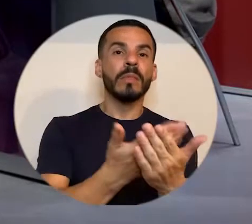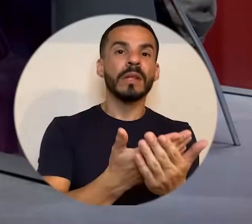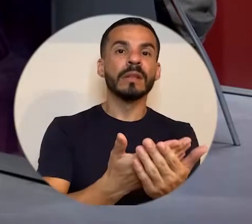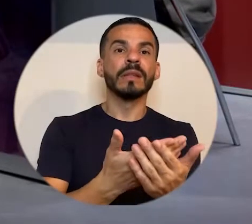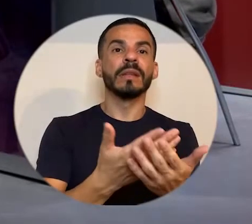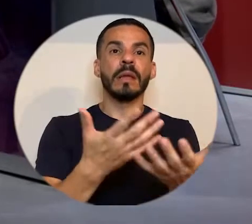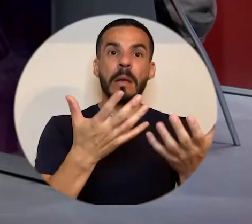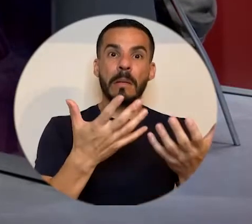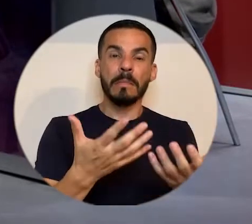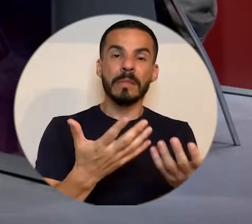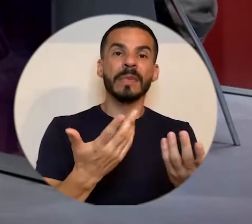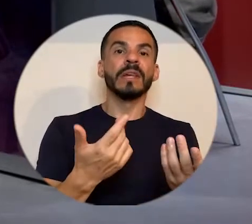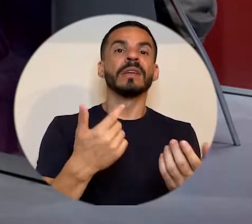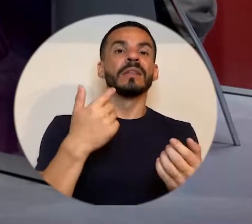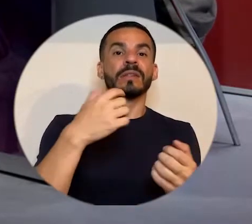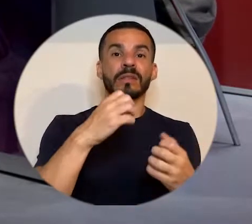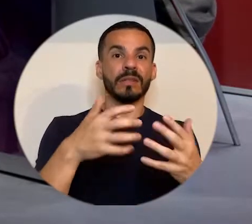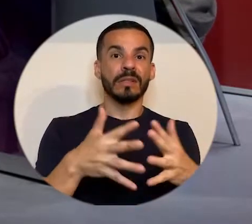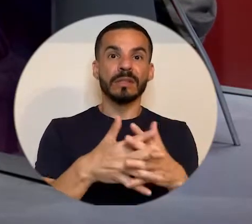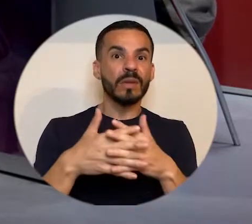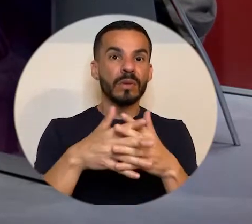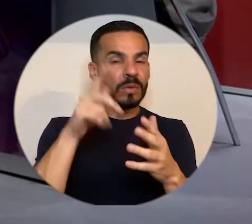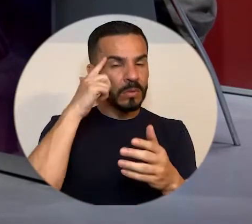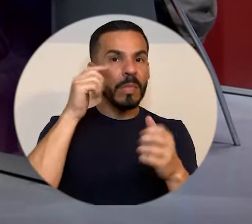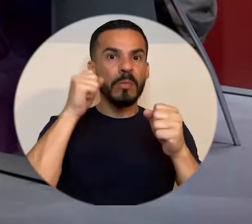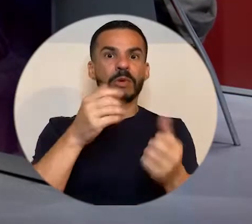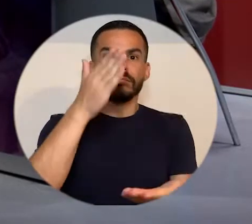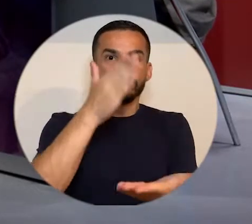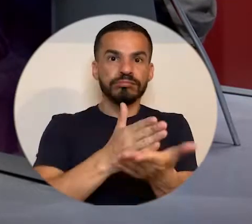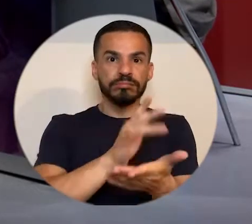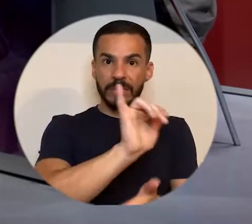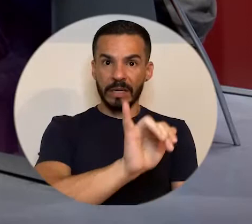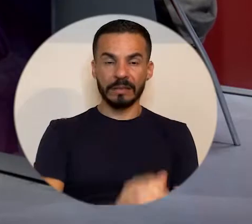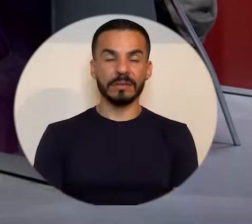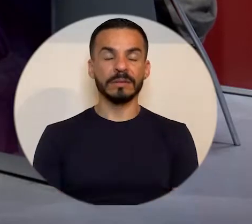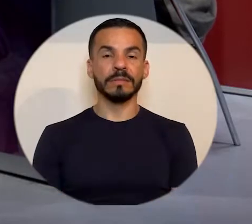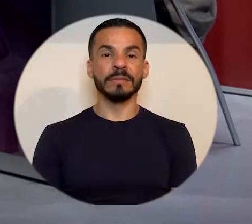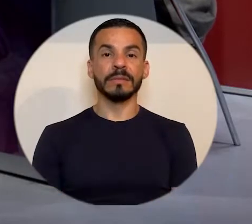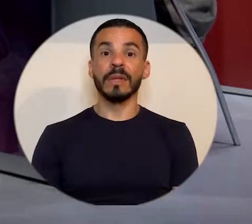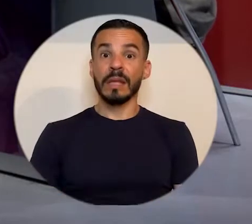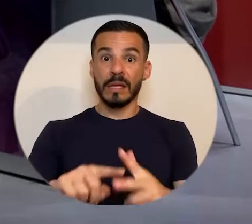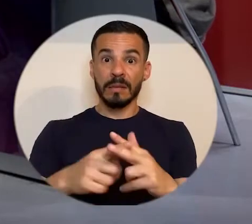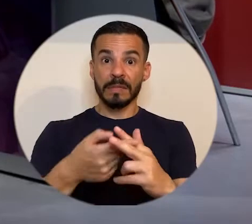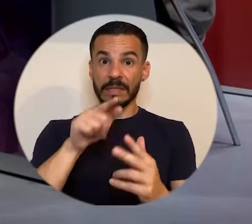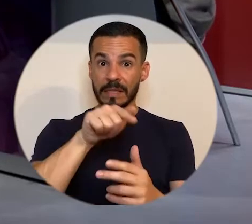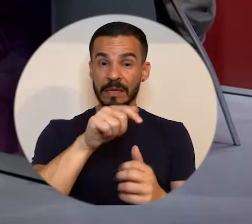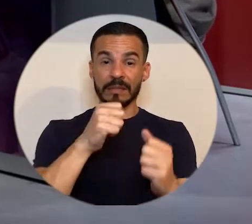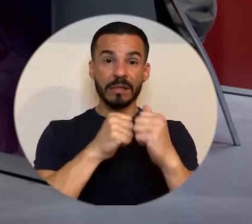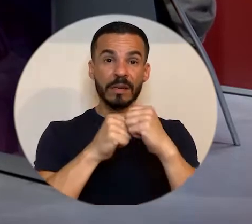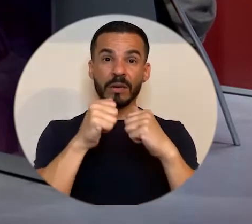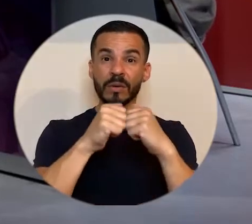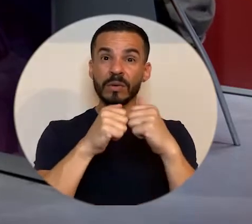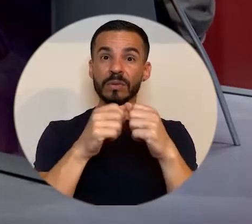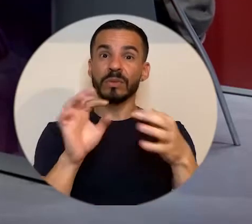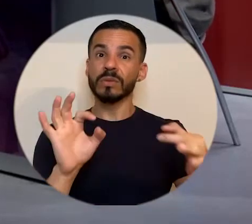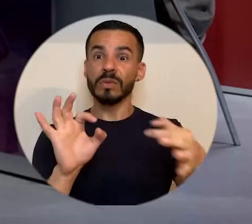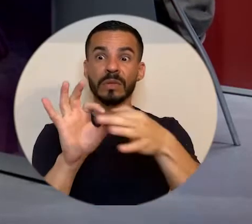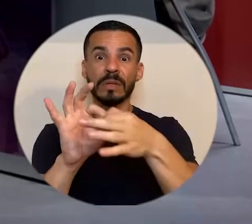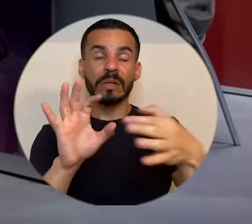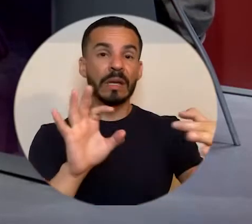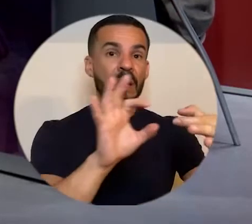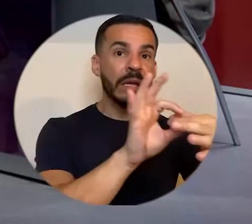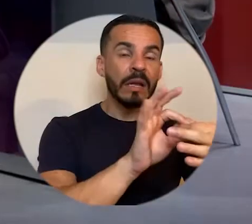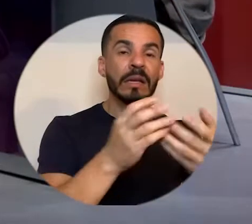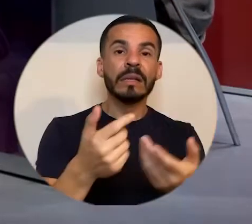plantear el peso de los Estados Unidos para bloquear eso. Entonces, a partir de esa construcción